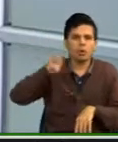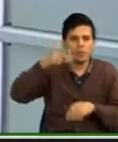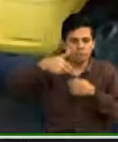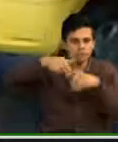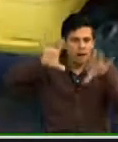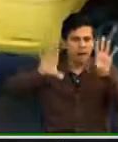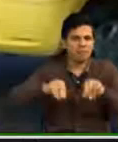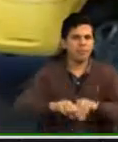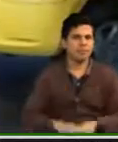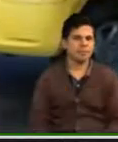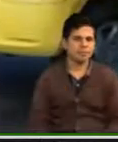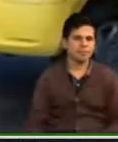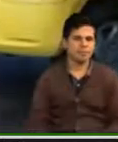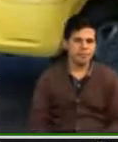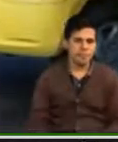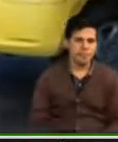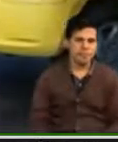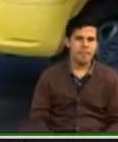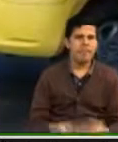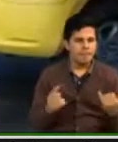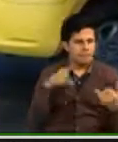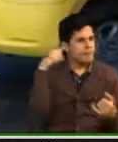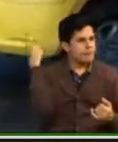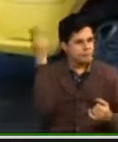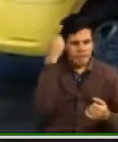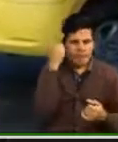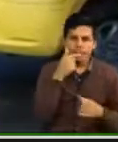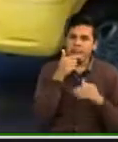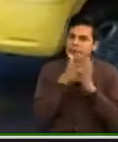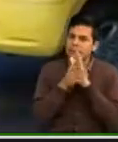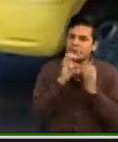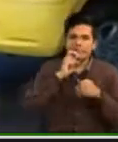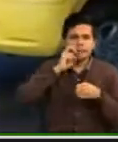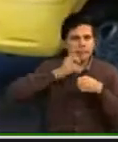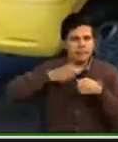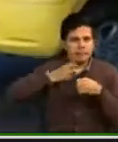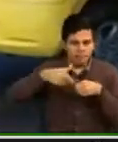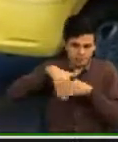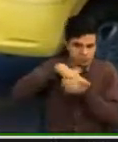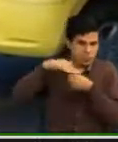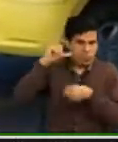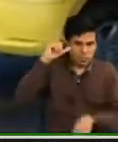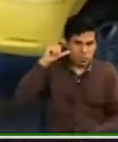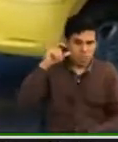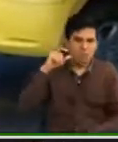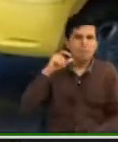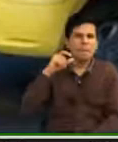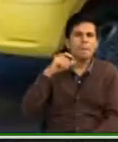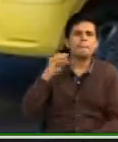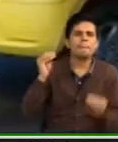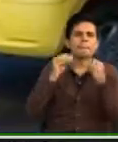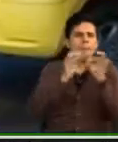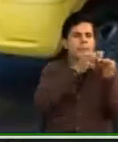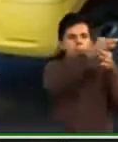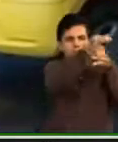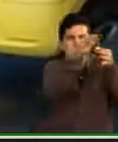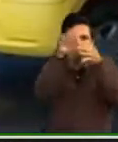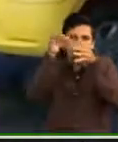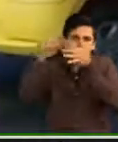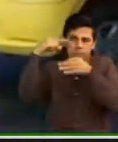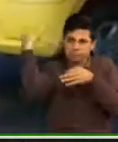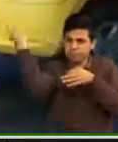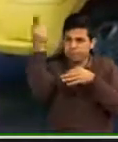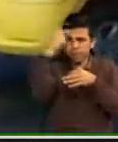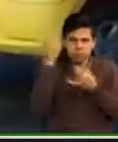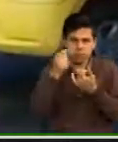el combustible. Y es que la queja que se viene presentando no solamente está para la ciudad de Cúcuta, varios municipios del departamento en